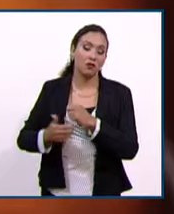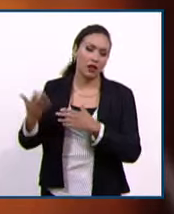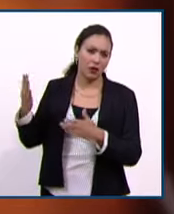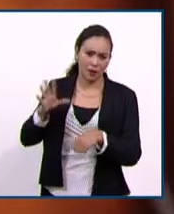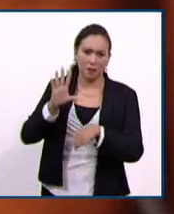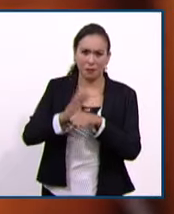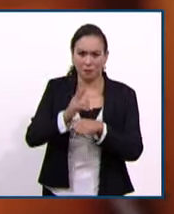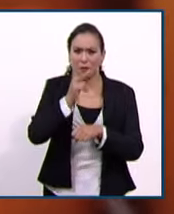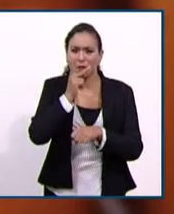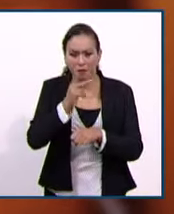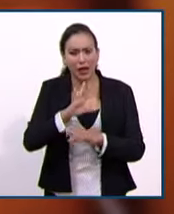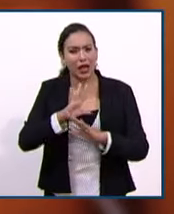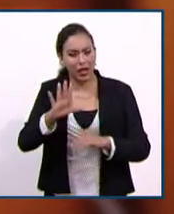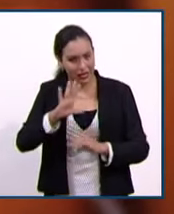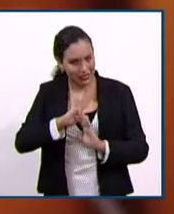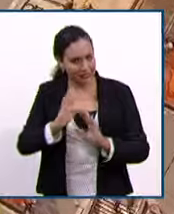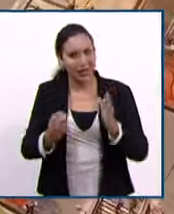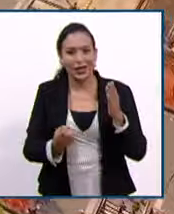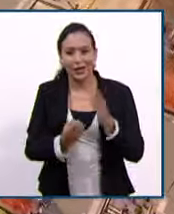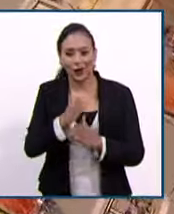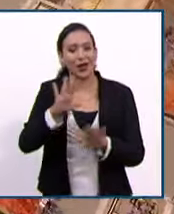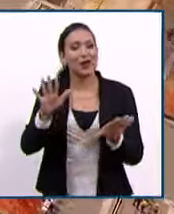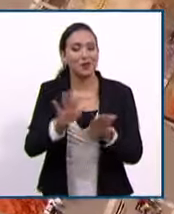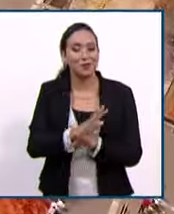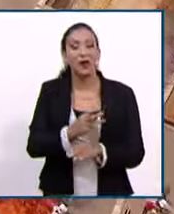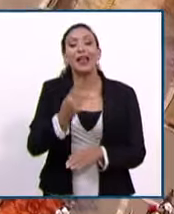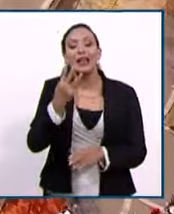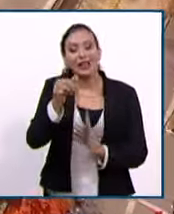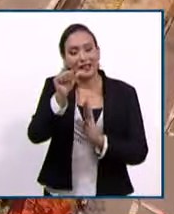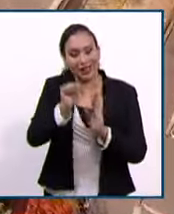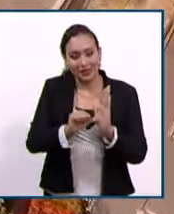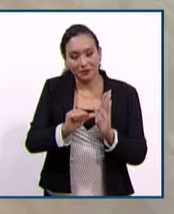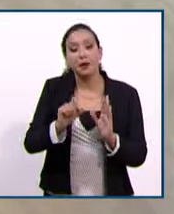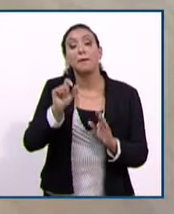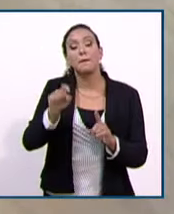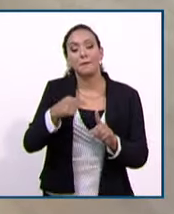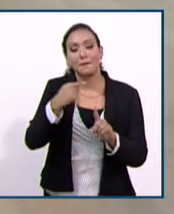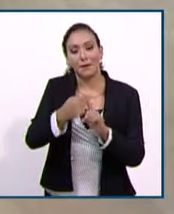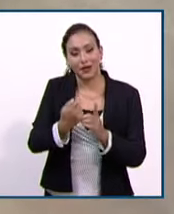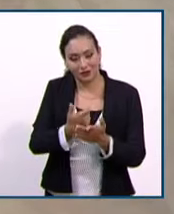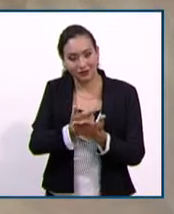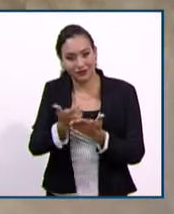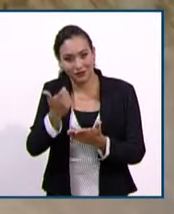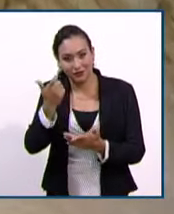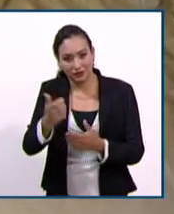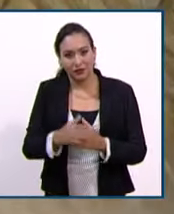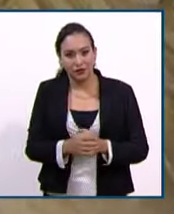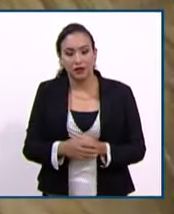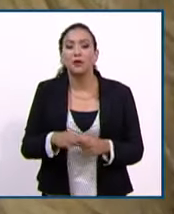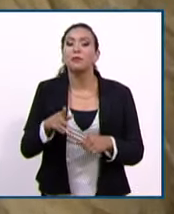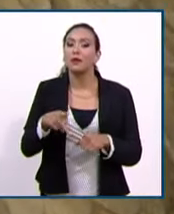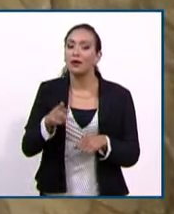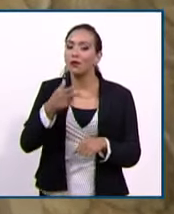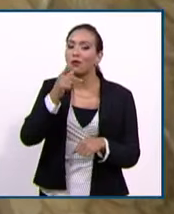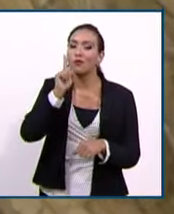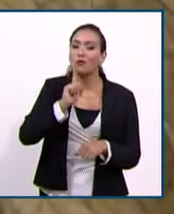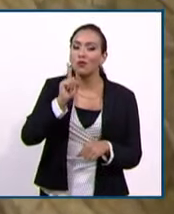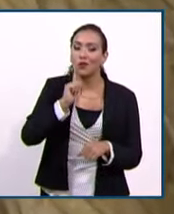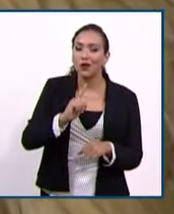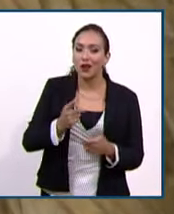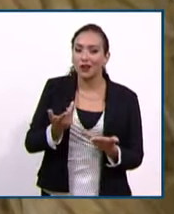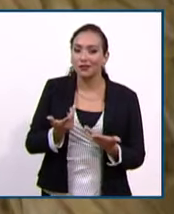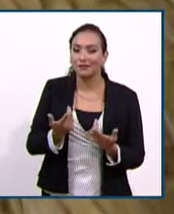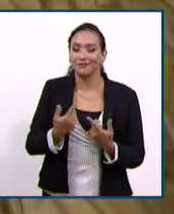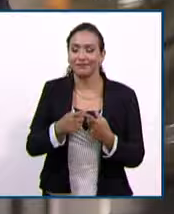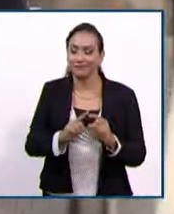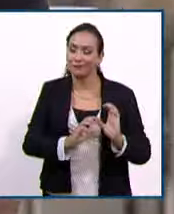por 3 meses con goce íntegro de sueldo, en atención al contexto de desigualdad estructural que sufren las mujeres en materia de